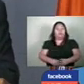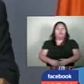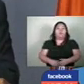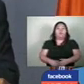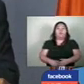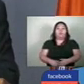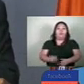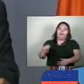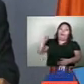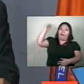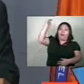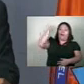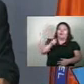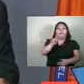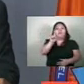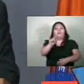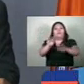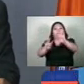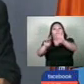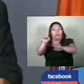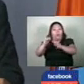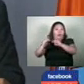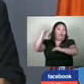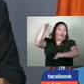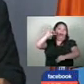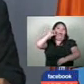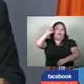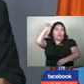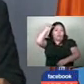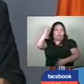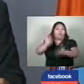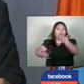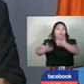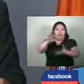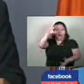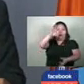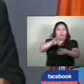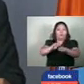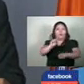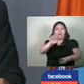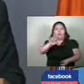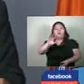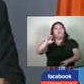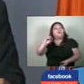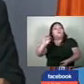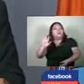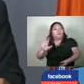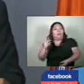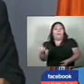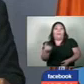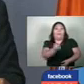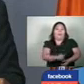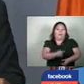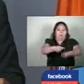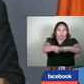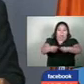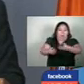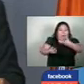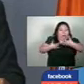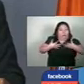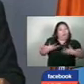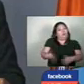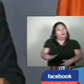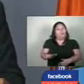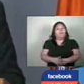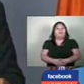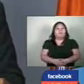pacientes mayores de 18 años, o sea adultos, para un total de 305 pacientes quemados desde el 1 de diciembre al 2 de enero.